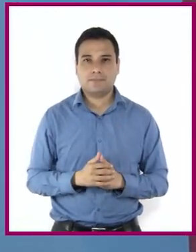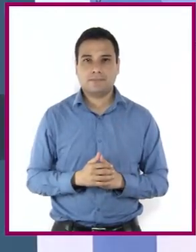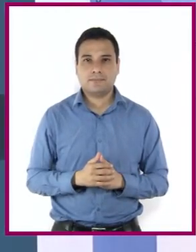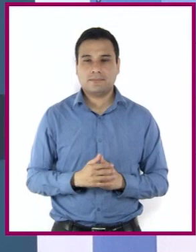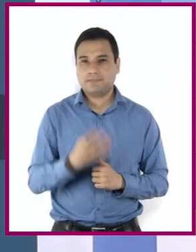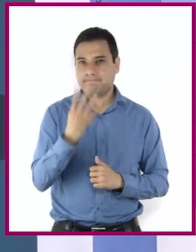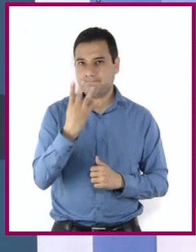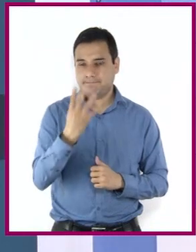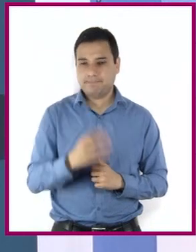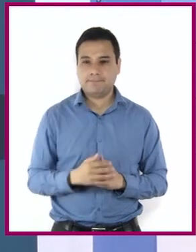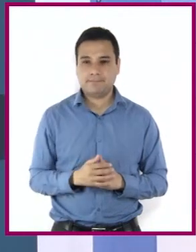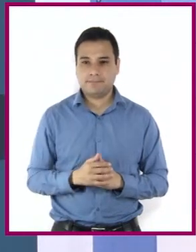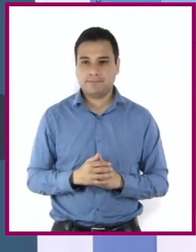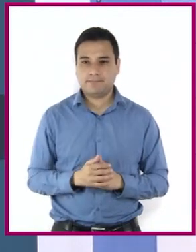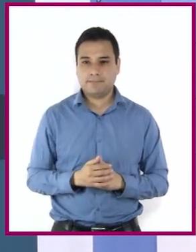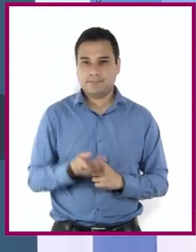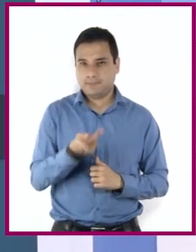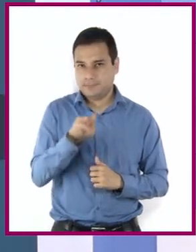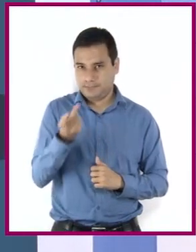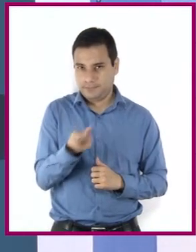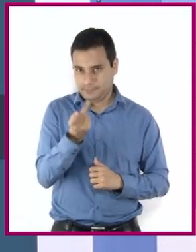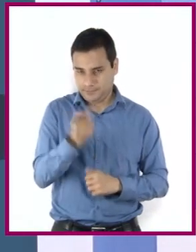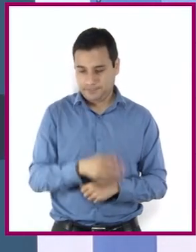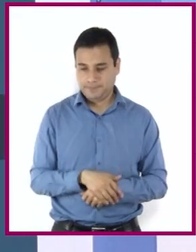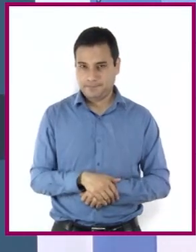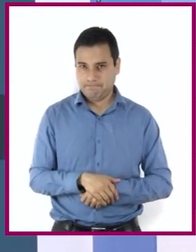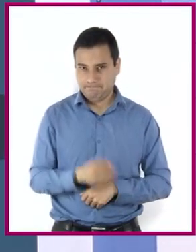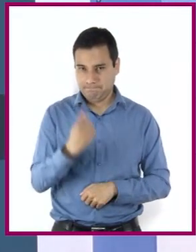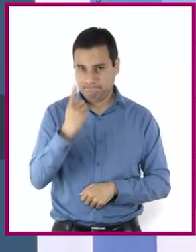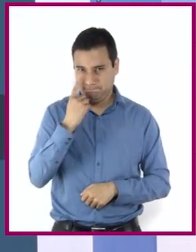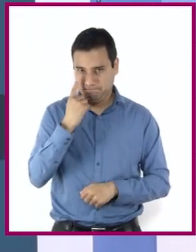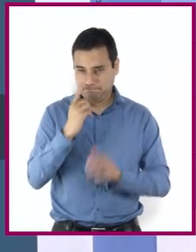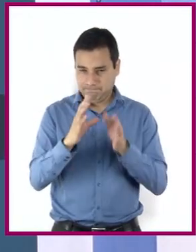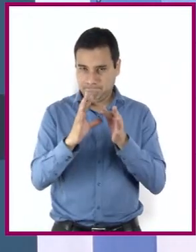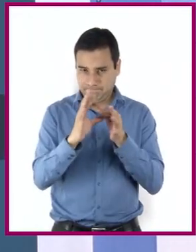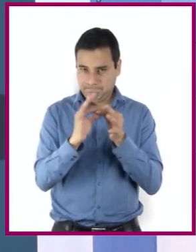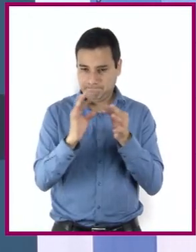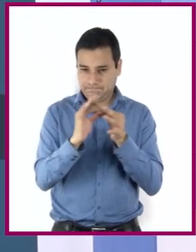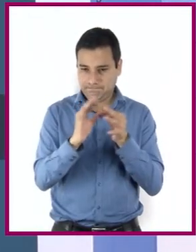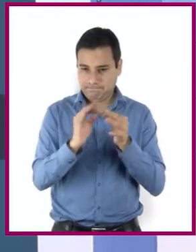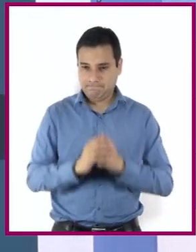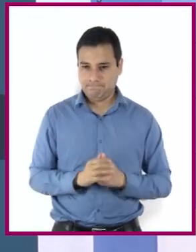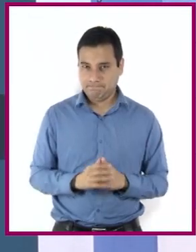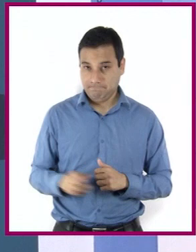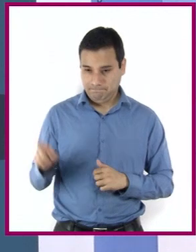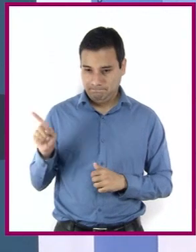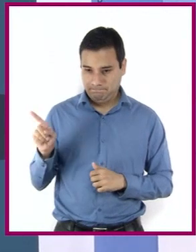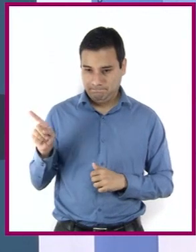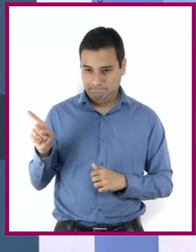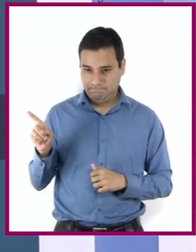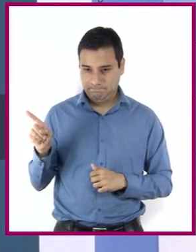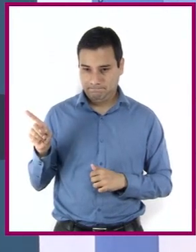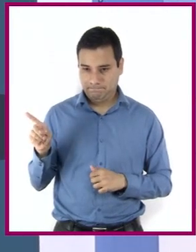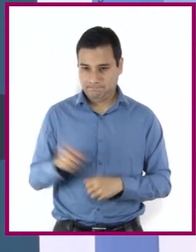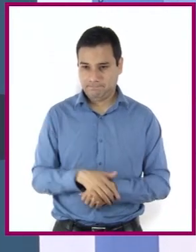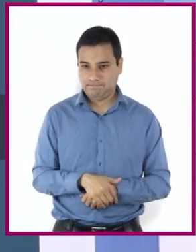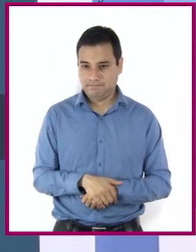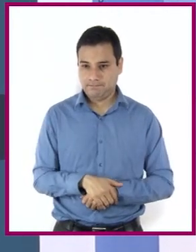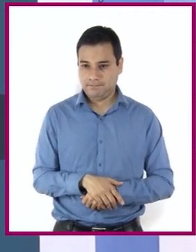número 4. La pregunta dice así. Se le consideró un liberal moderado.